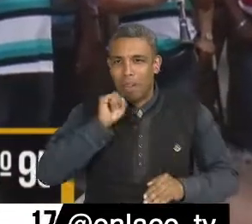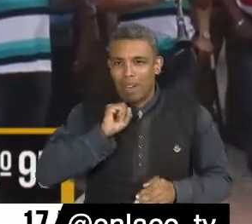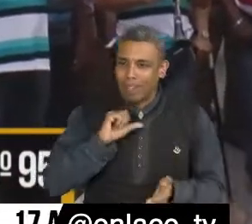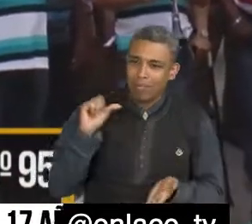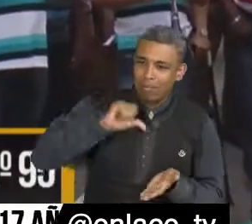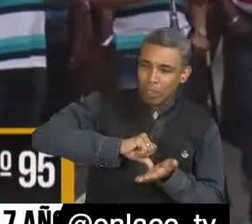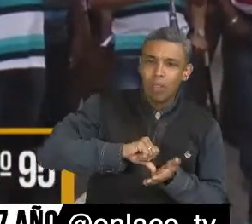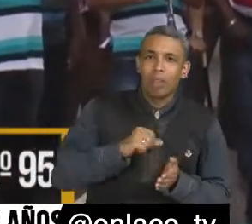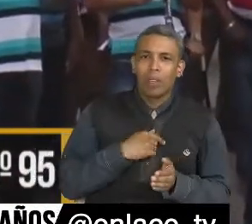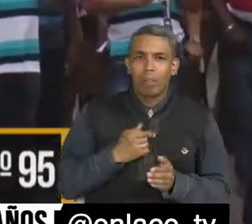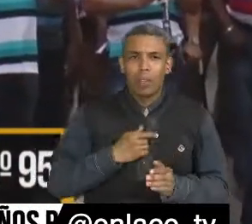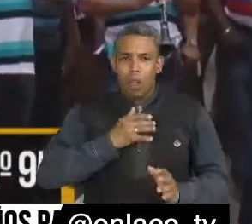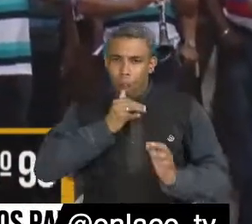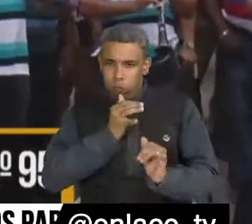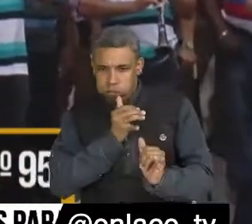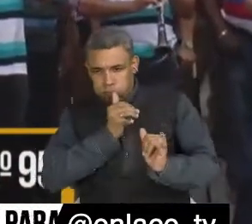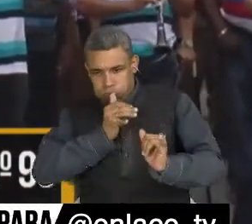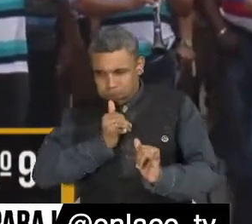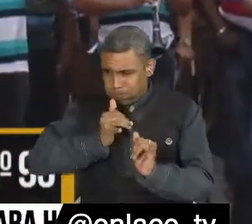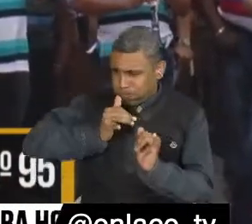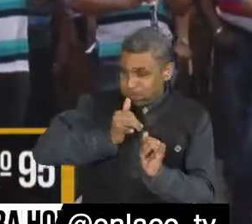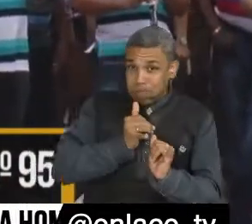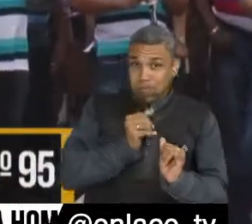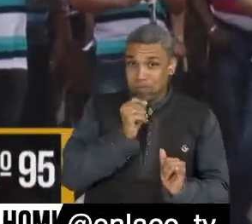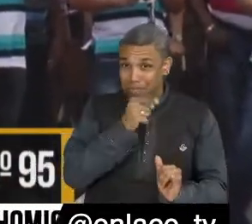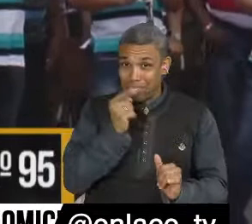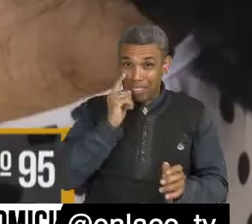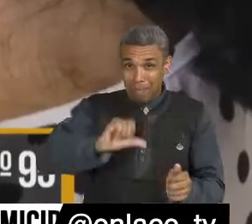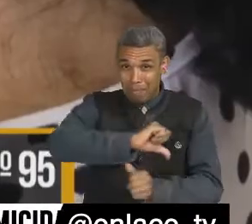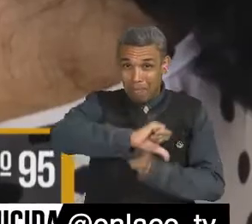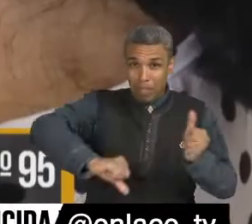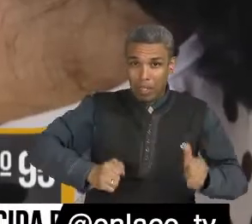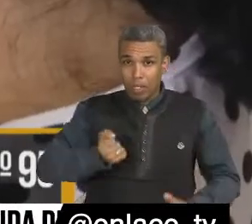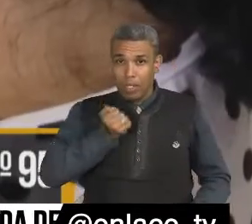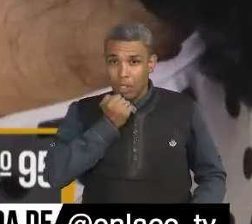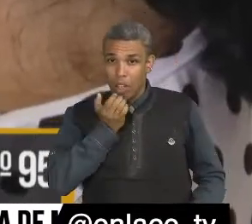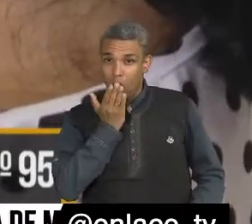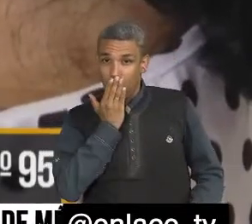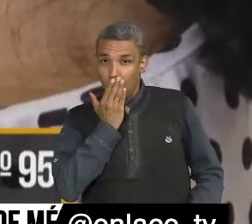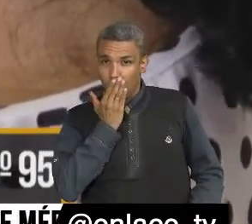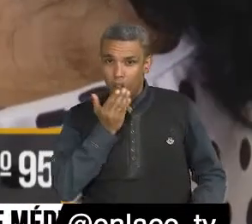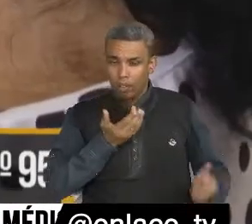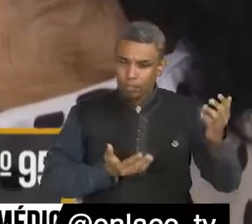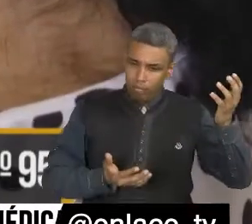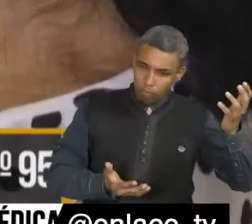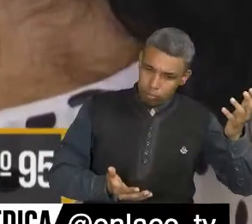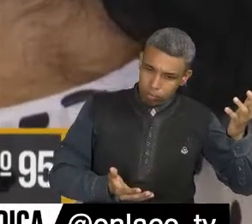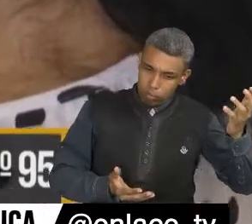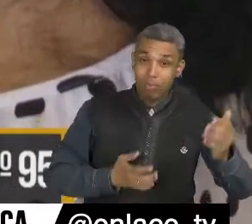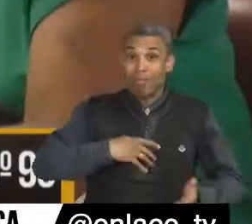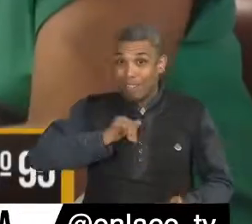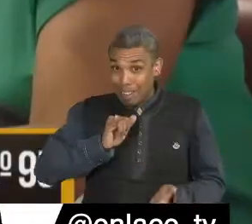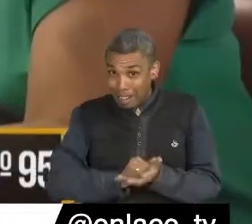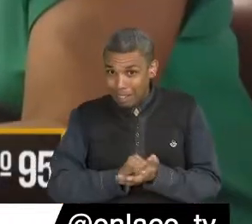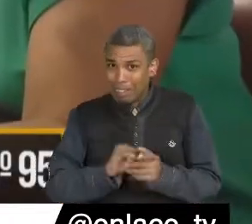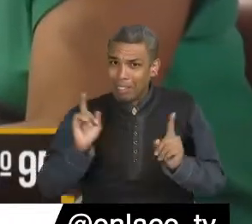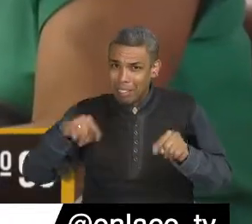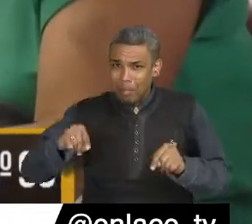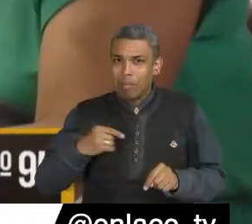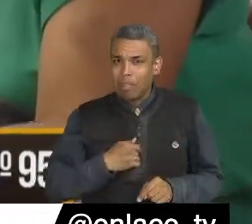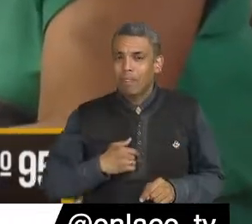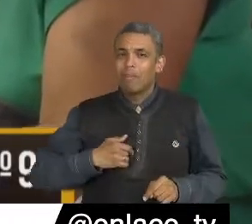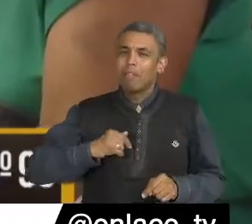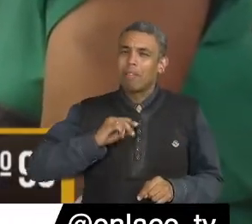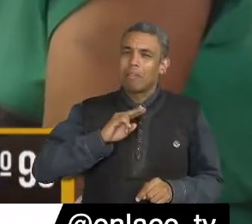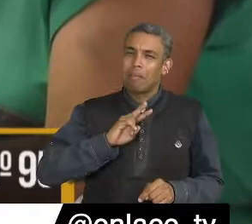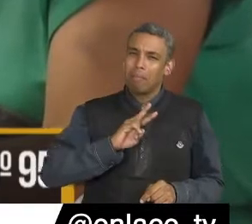Música Folclórica en el Cacique Pipatón el 21 y 22 de abril y hasta un homenaje a la literatura, a la poesía y a la narrativa